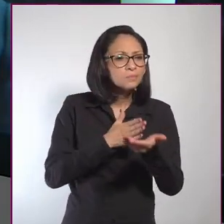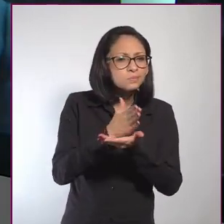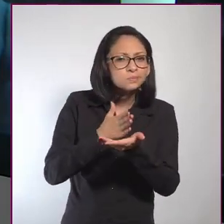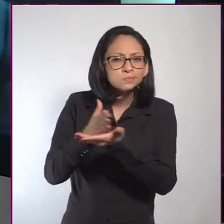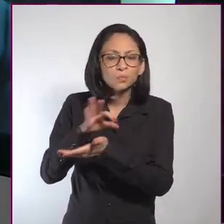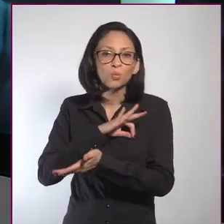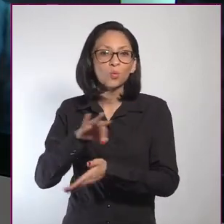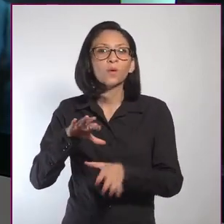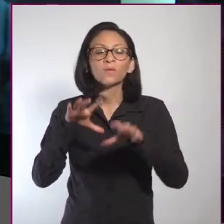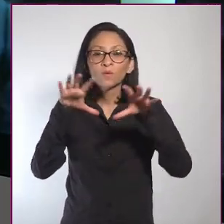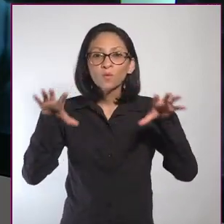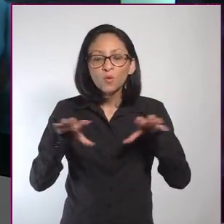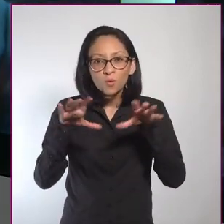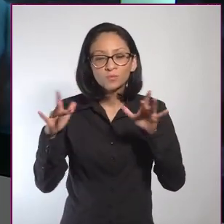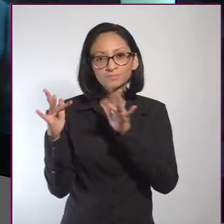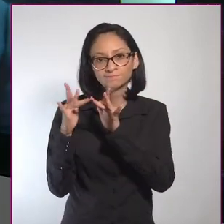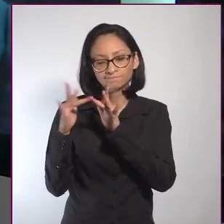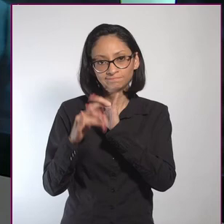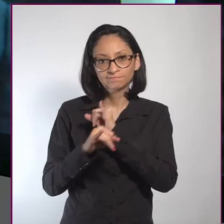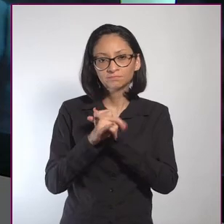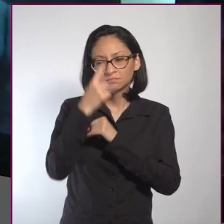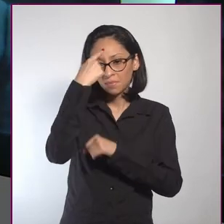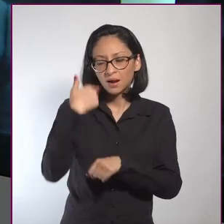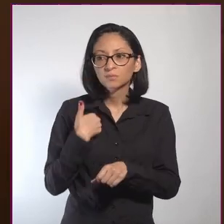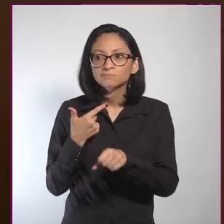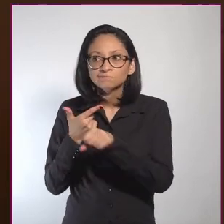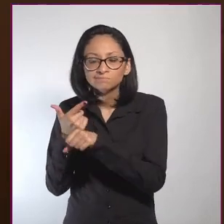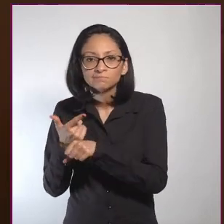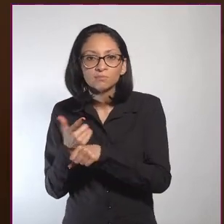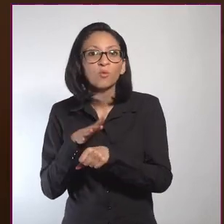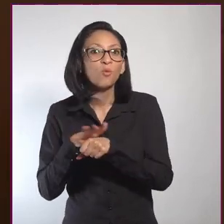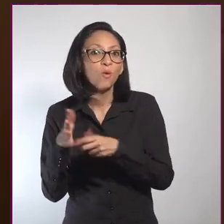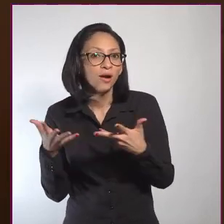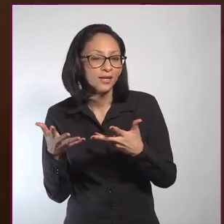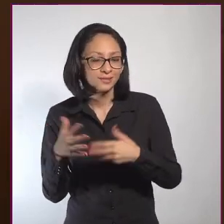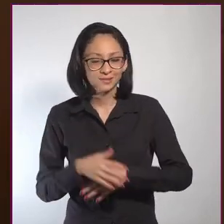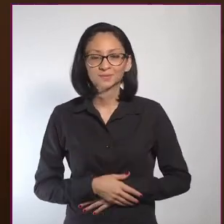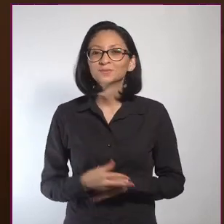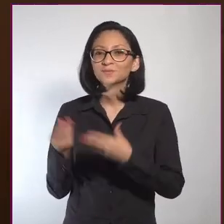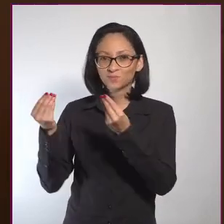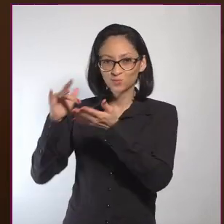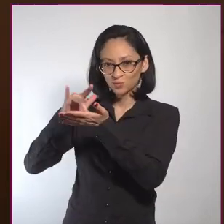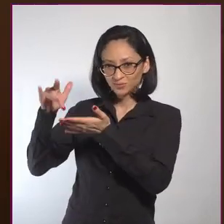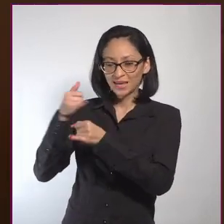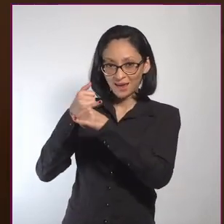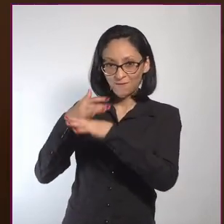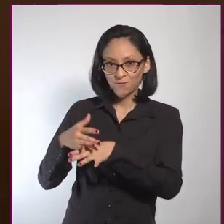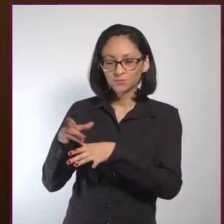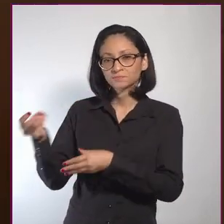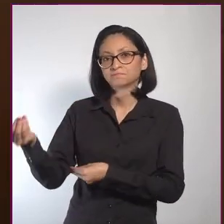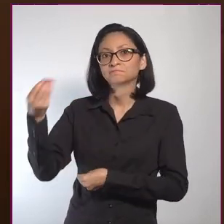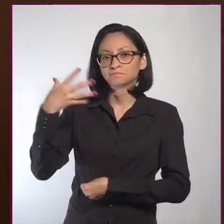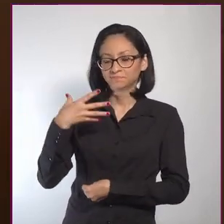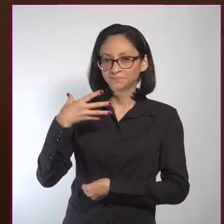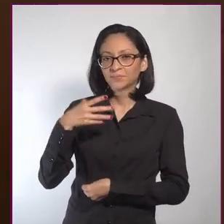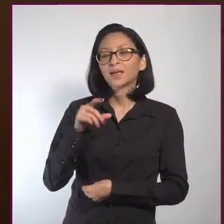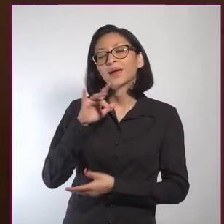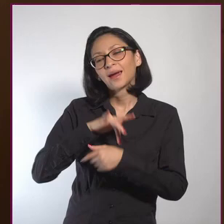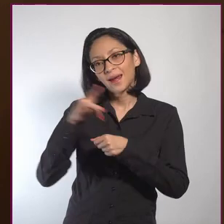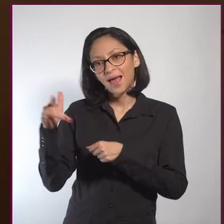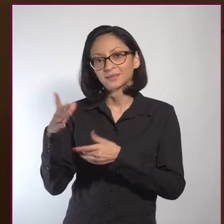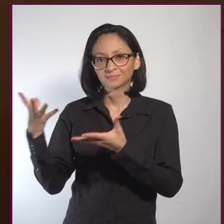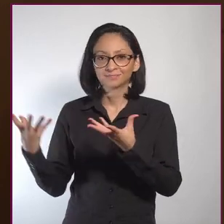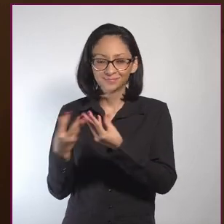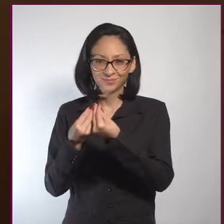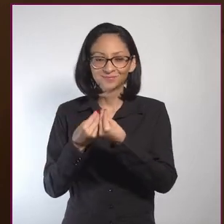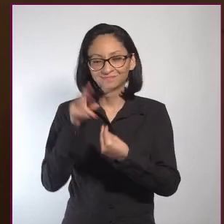sus computadoras para poder descubrir qué sigue. Doctor, muchísimas gracias por la información que nos comparte. Gracias por su tiempo.